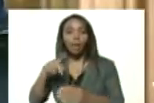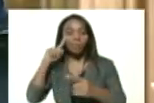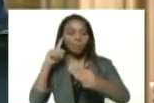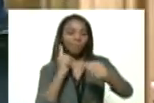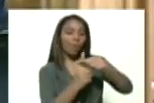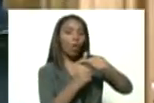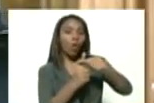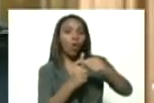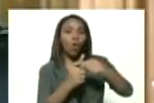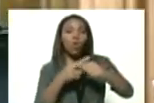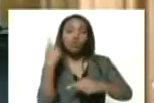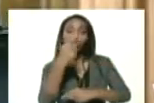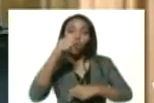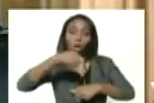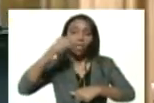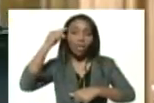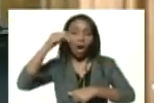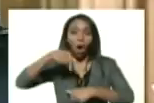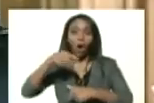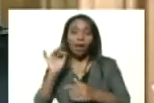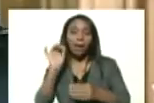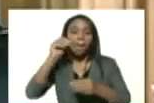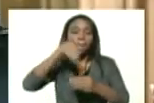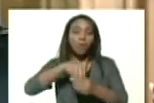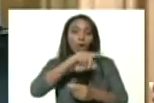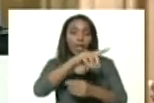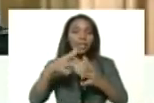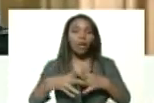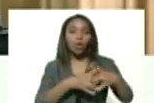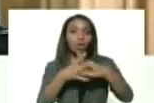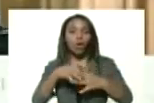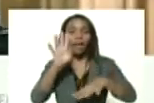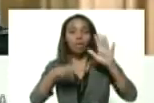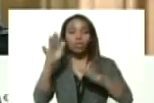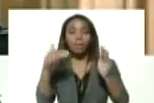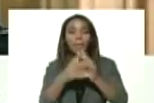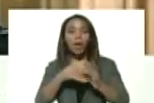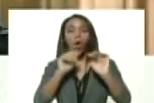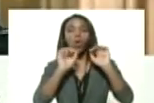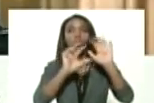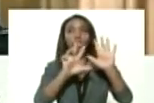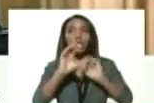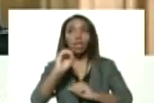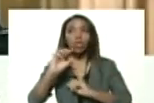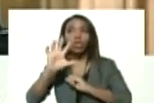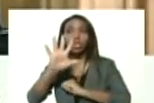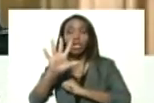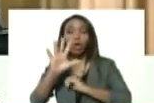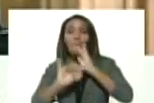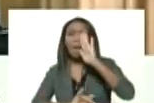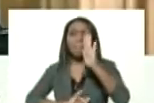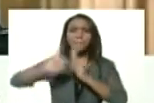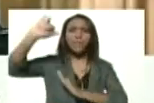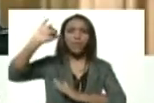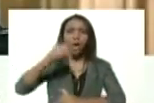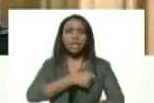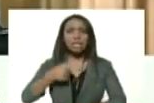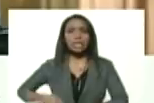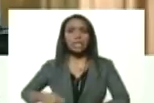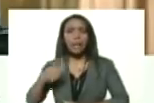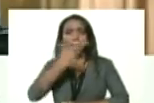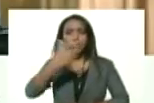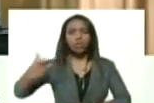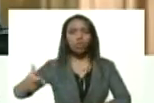solo el día de hoy se han incorporado en eeuu 14 mil 805 y supera a china en caso